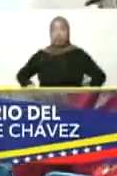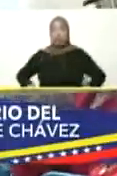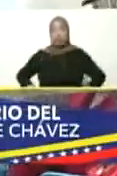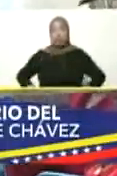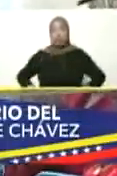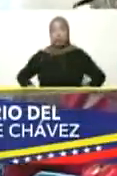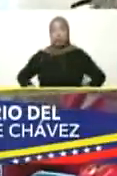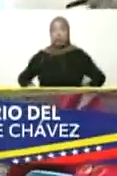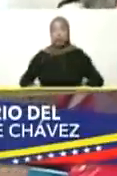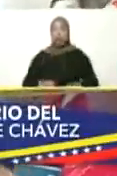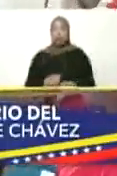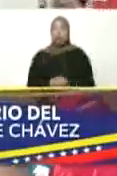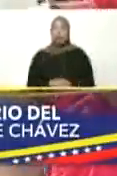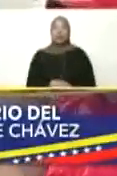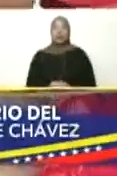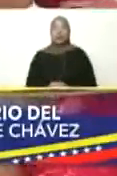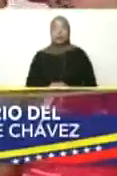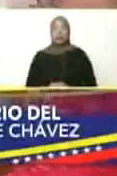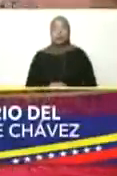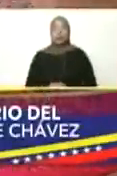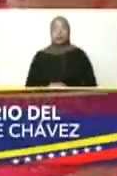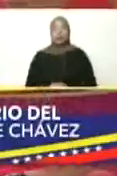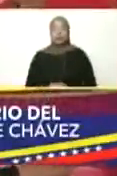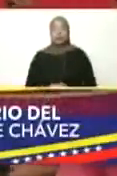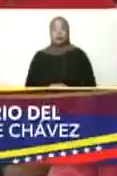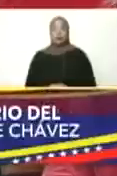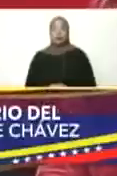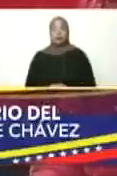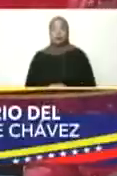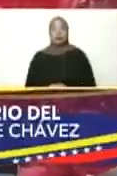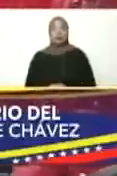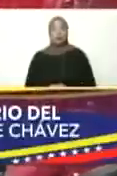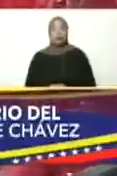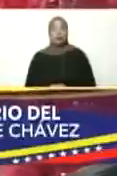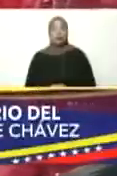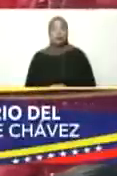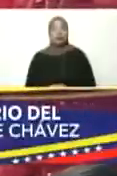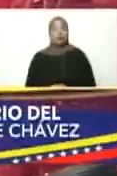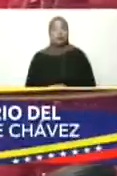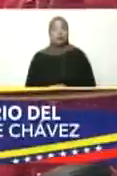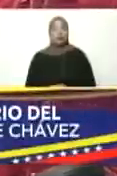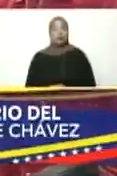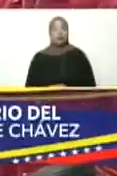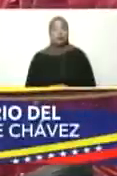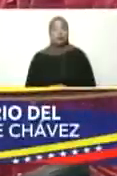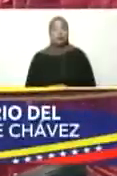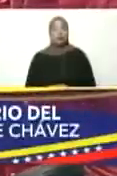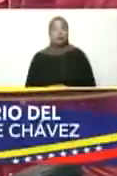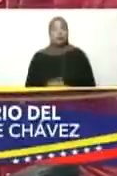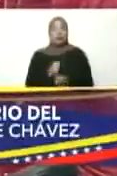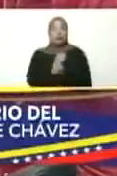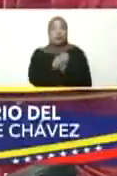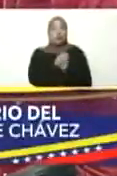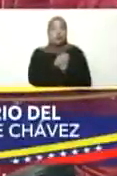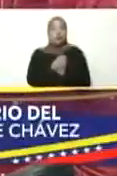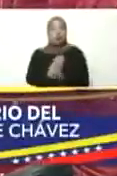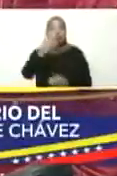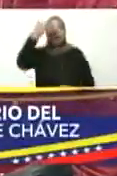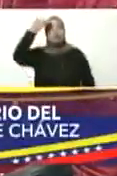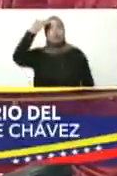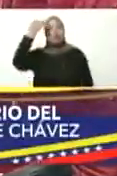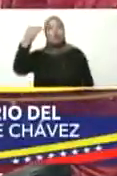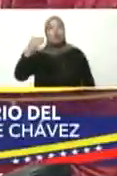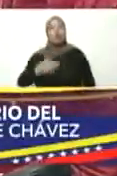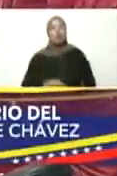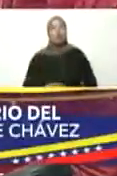Saludo también, con mucho amor al compañero alcalde